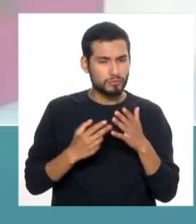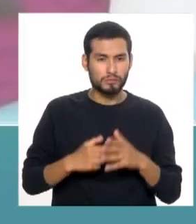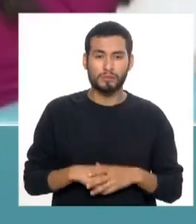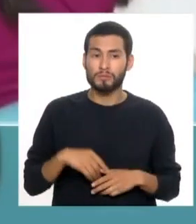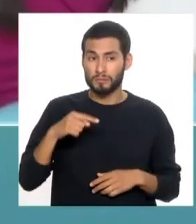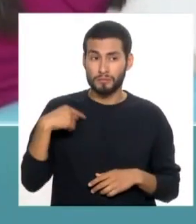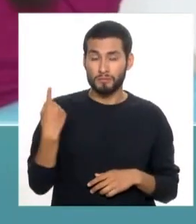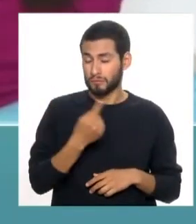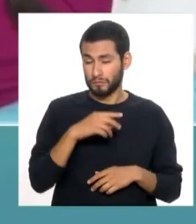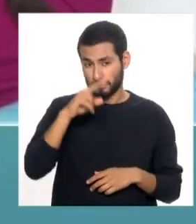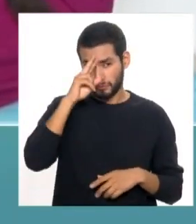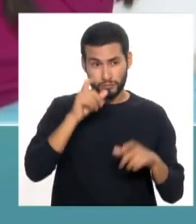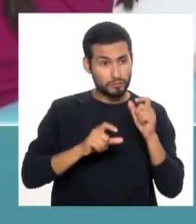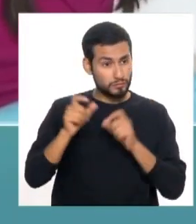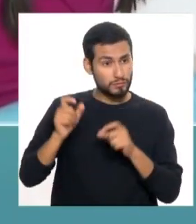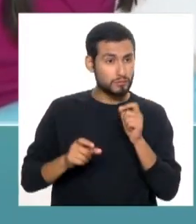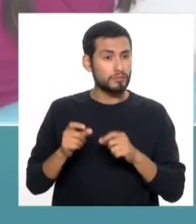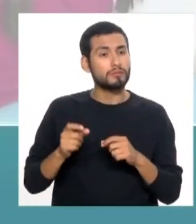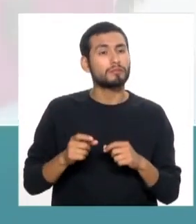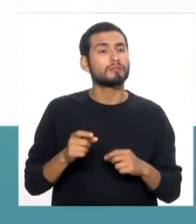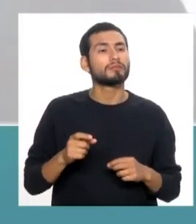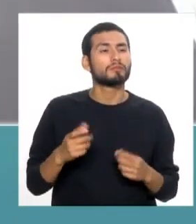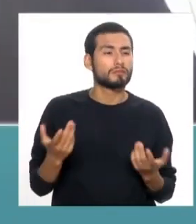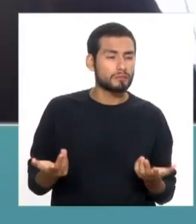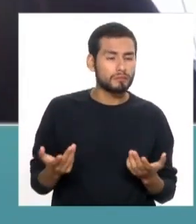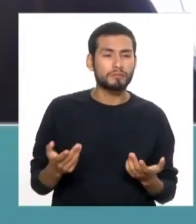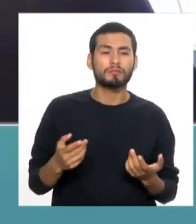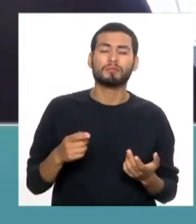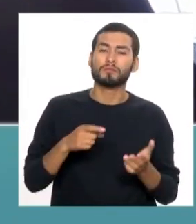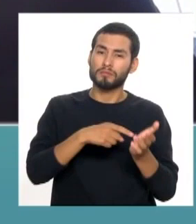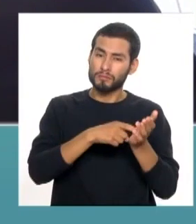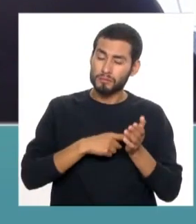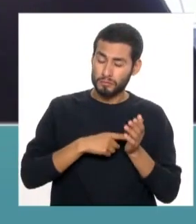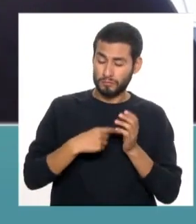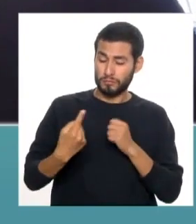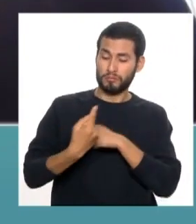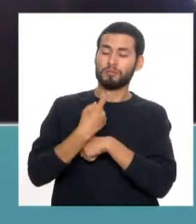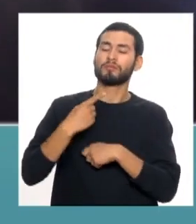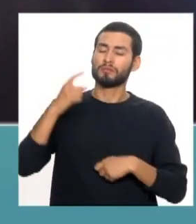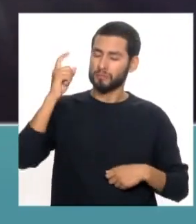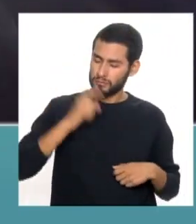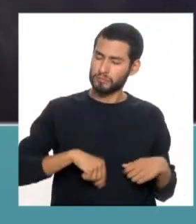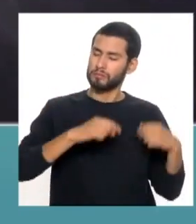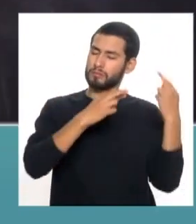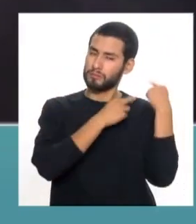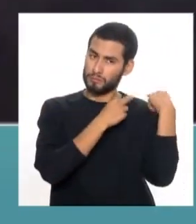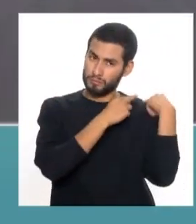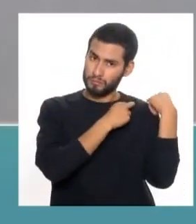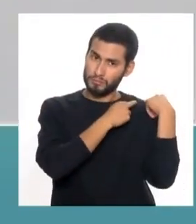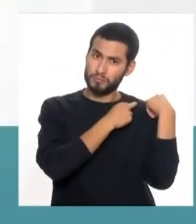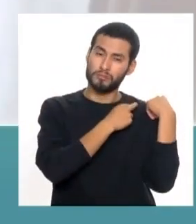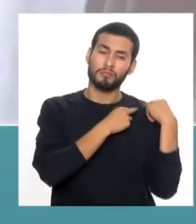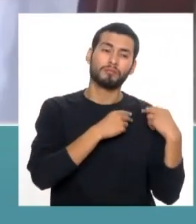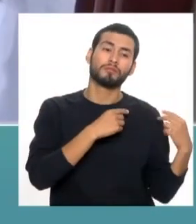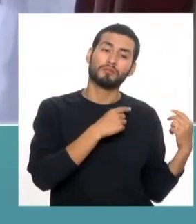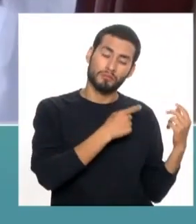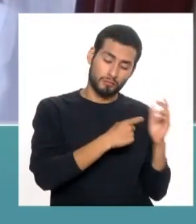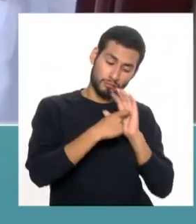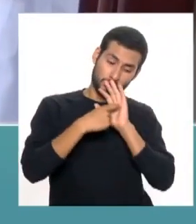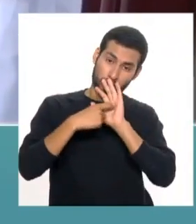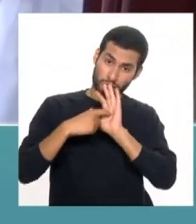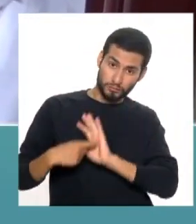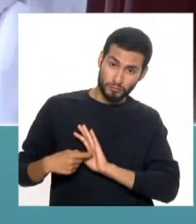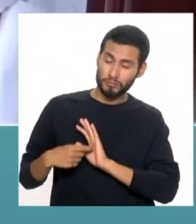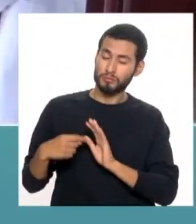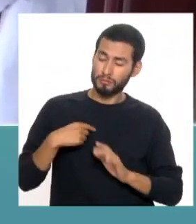como ciudadanos peruanos, se debe, o sea, los obligados tienen el deber, ¿no? La palabra mismo dice obligados